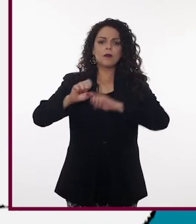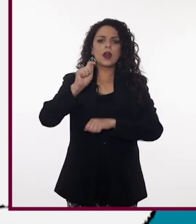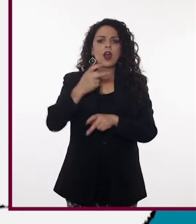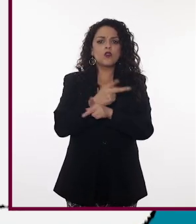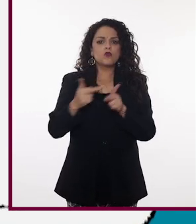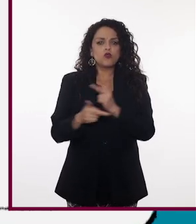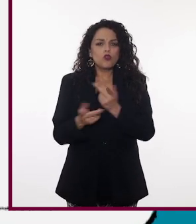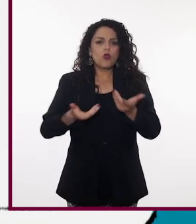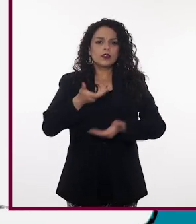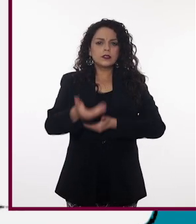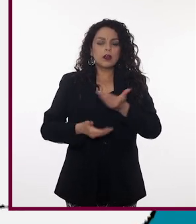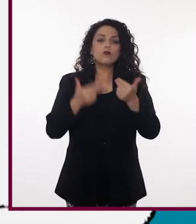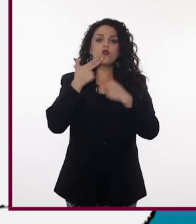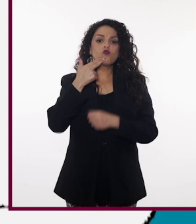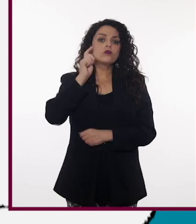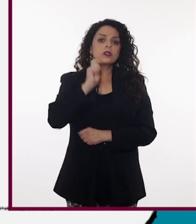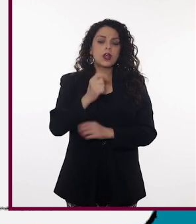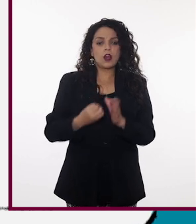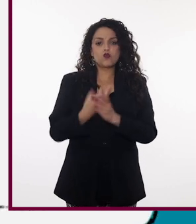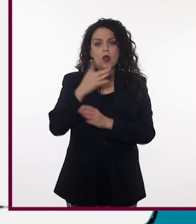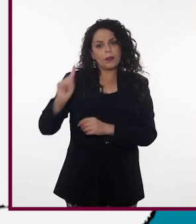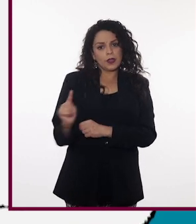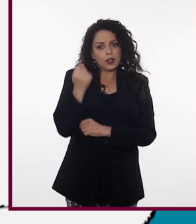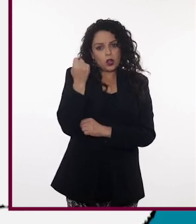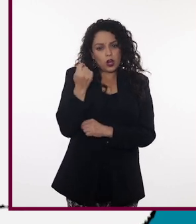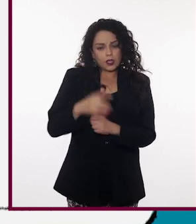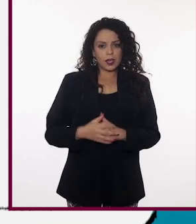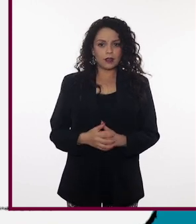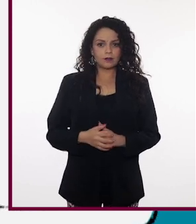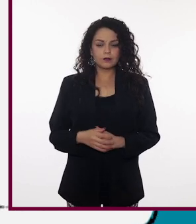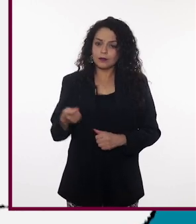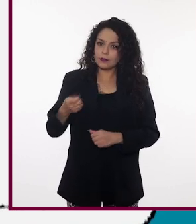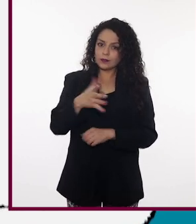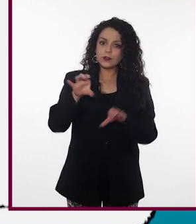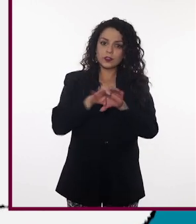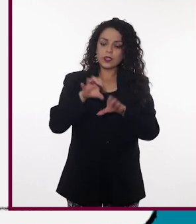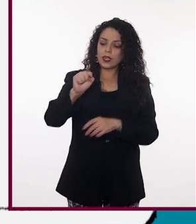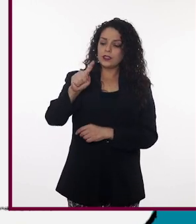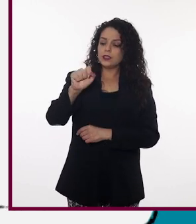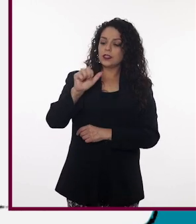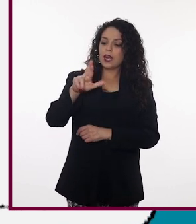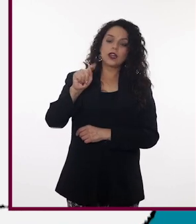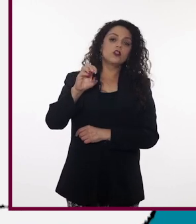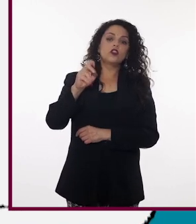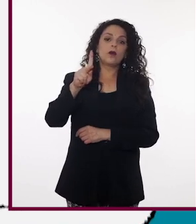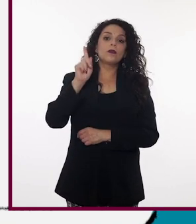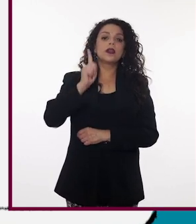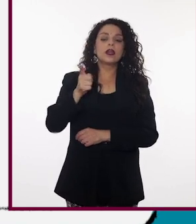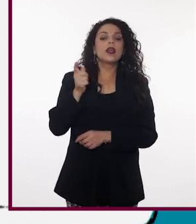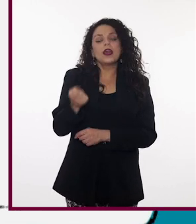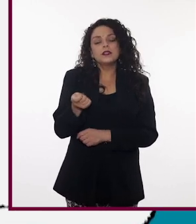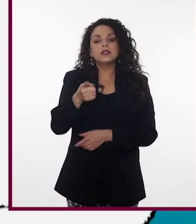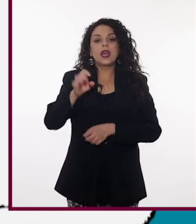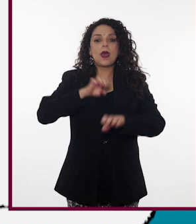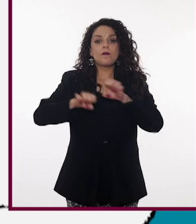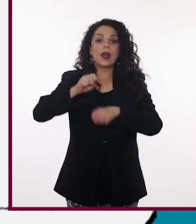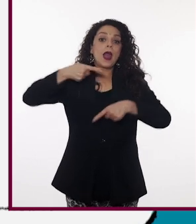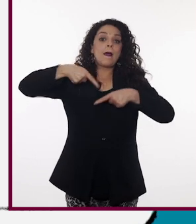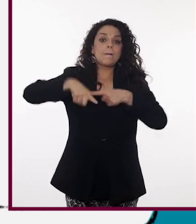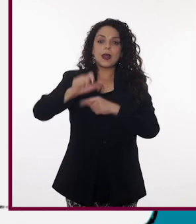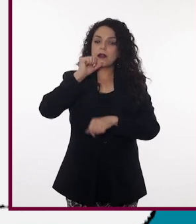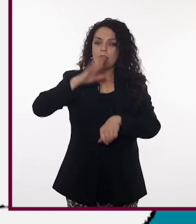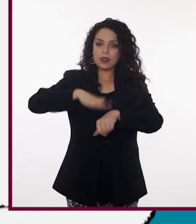productos o servicios utilizando las nuevas tecnologías. Se les llama startup solo a las empresas que están iniciando.